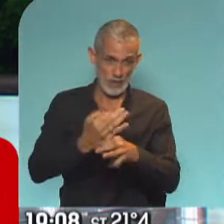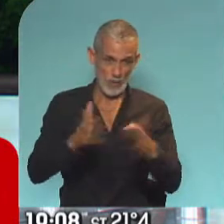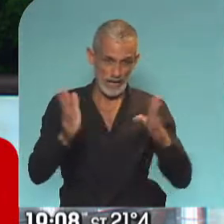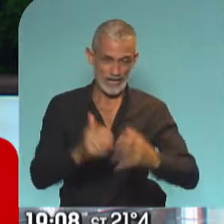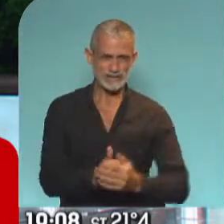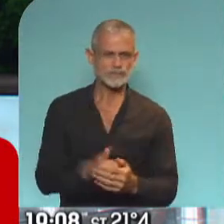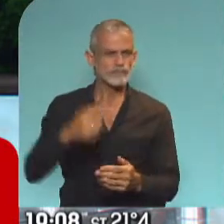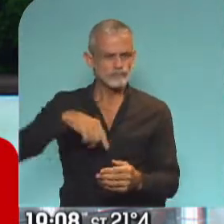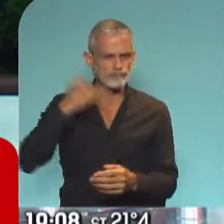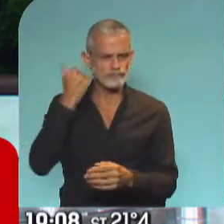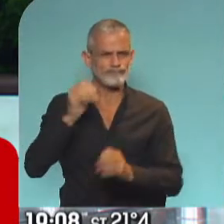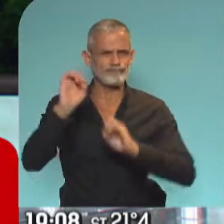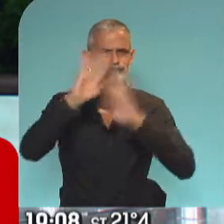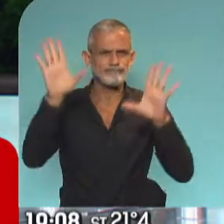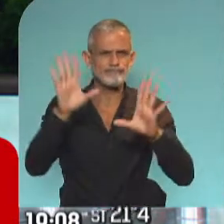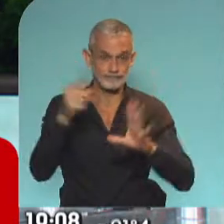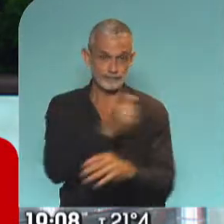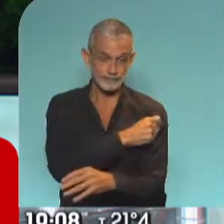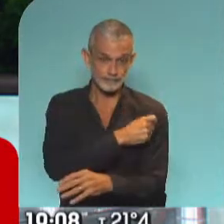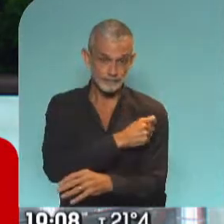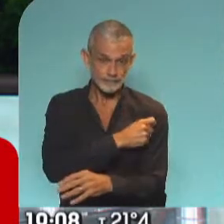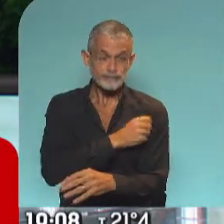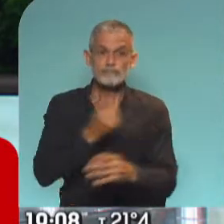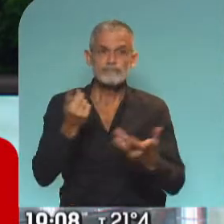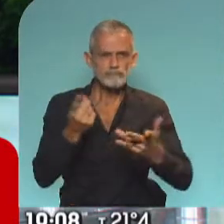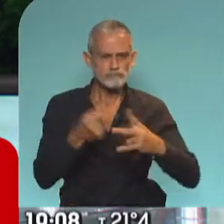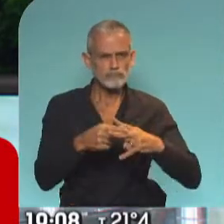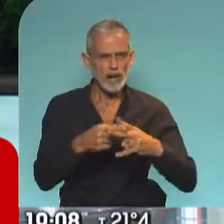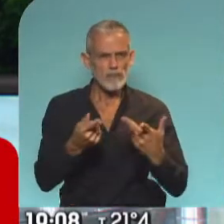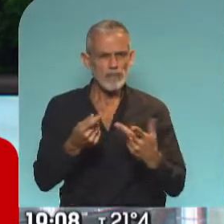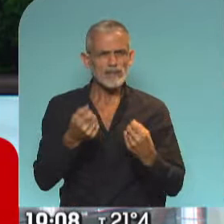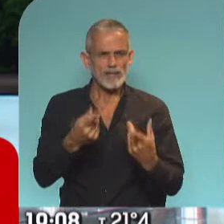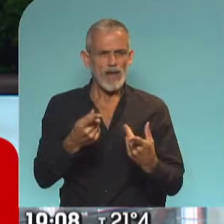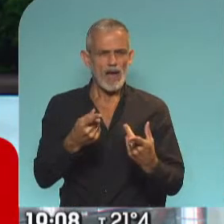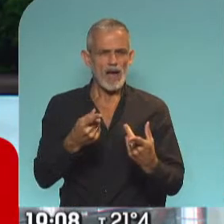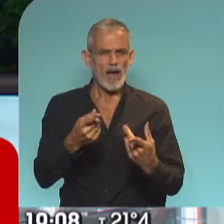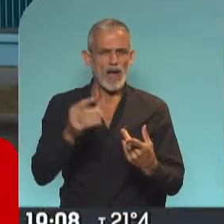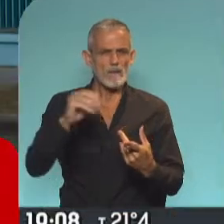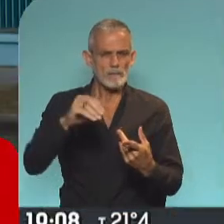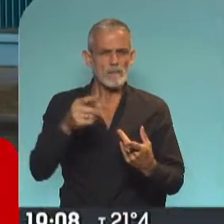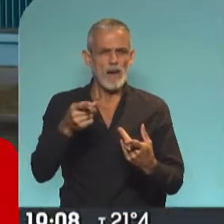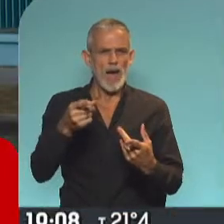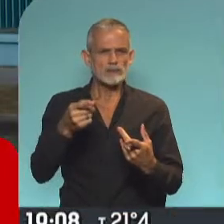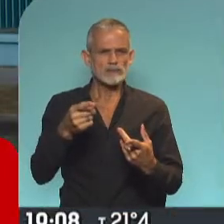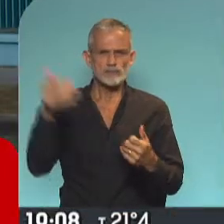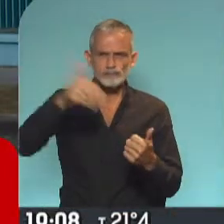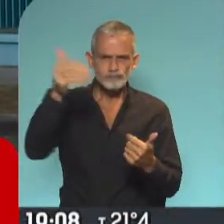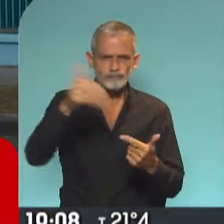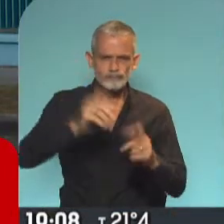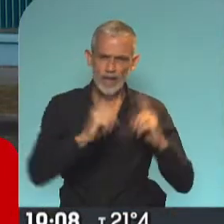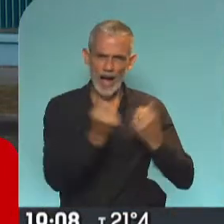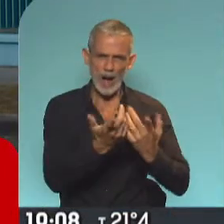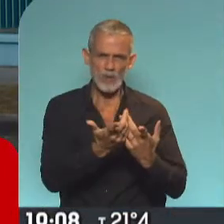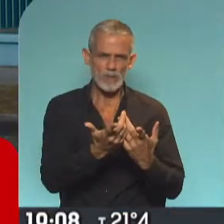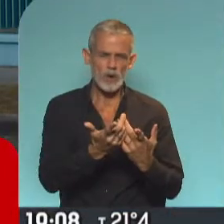Hemos sido claros que la vacuna es una herramienta que nos va a permitir intensificar la presencialidad en nuestras aulas, pero no es